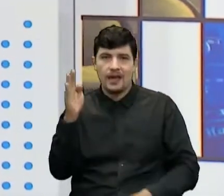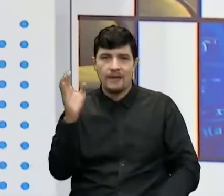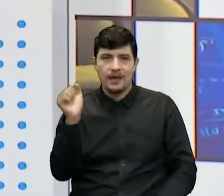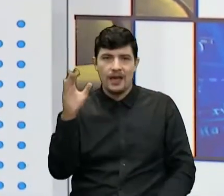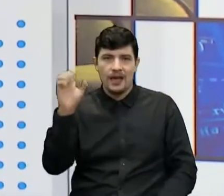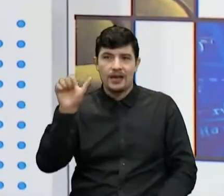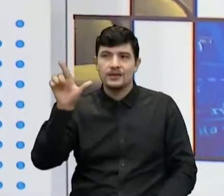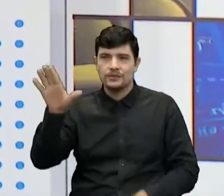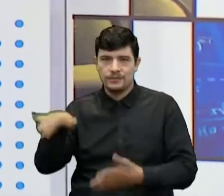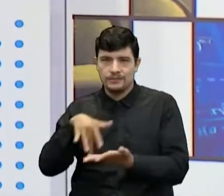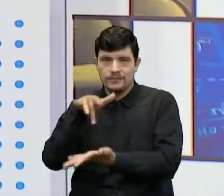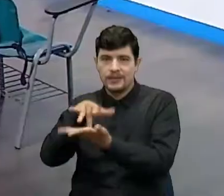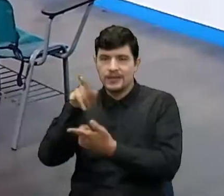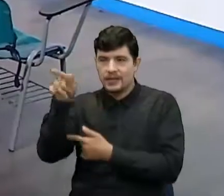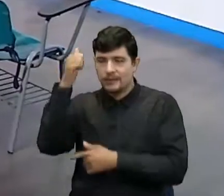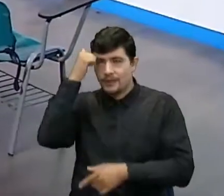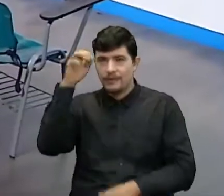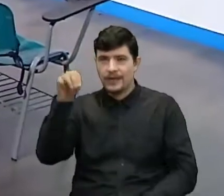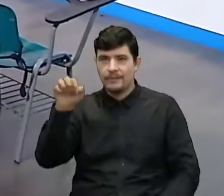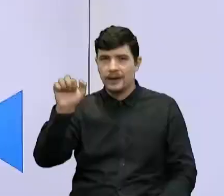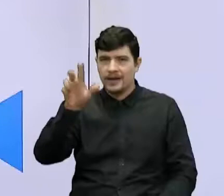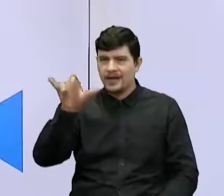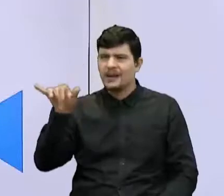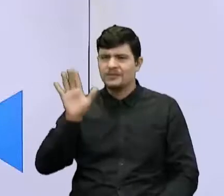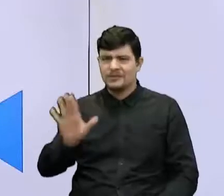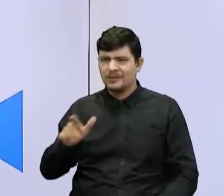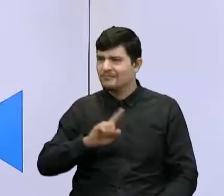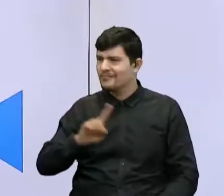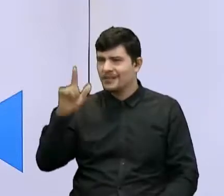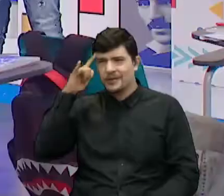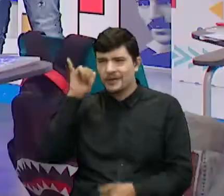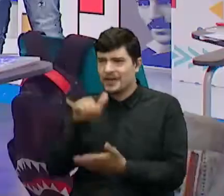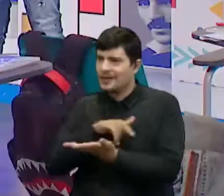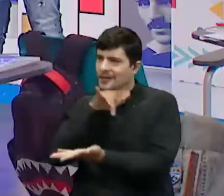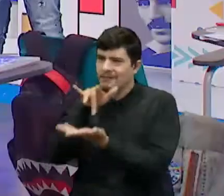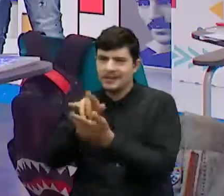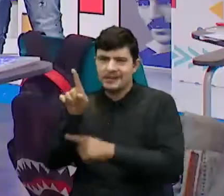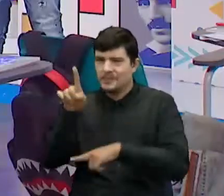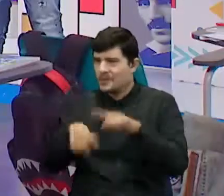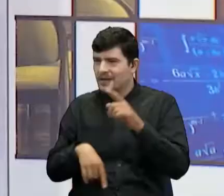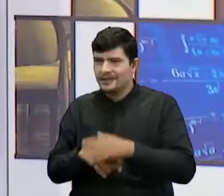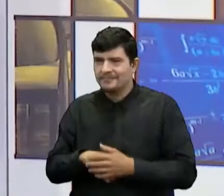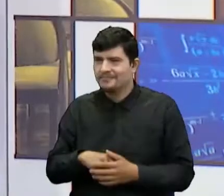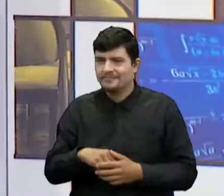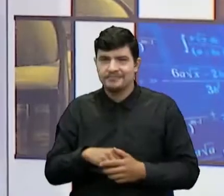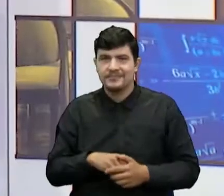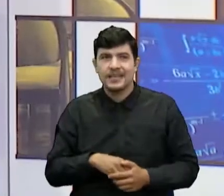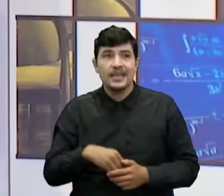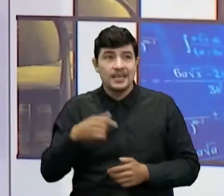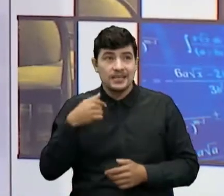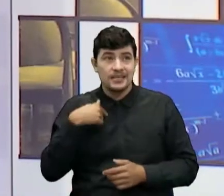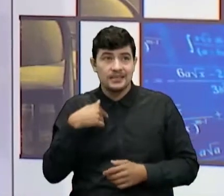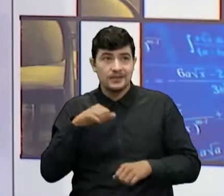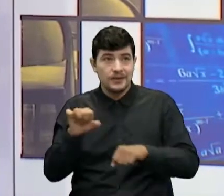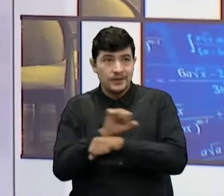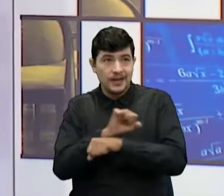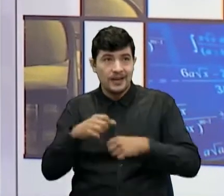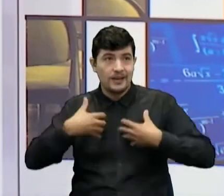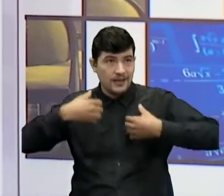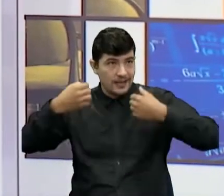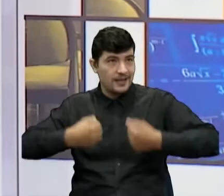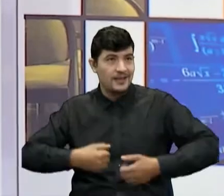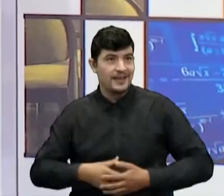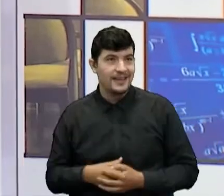profe Marlene A usted yo creo Que no lo van a llevar Por allá Porque no se puede Yo creo que no ¿O será? Yo llevo carro propio Ah,